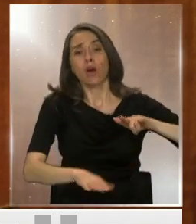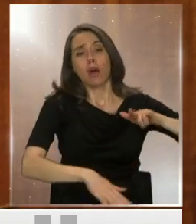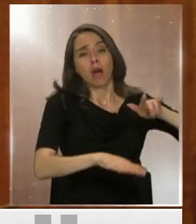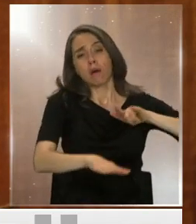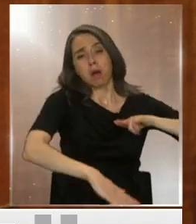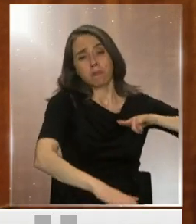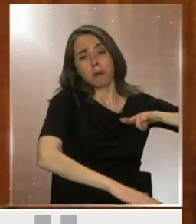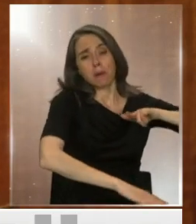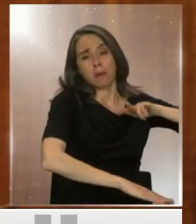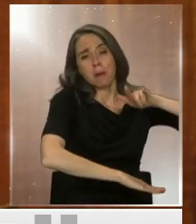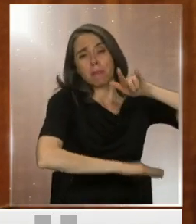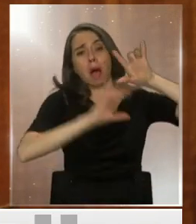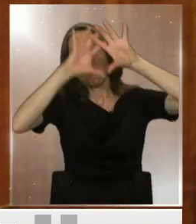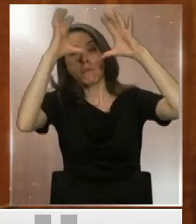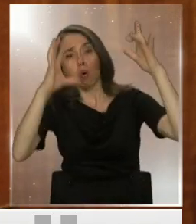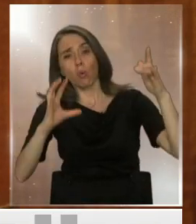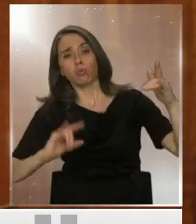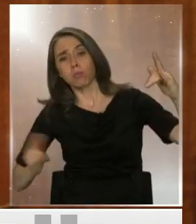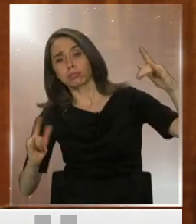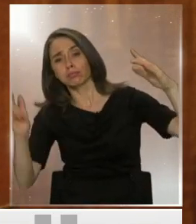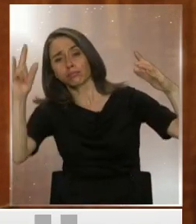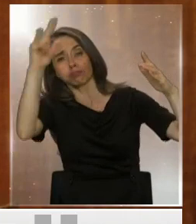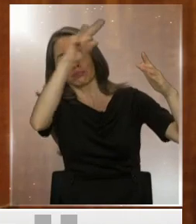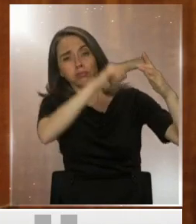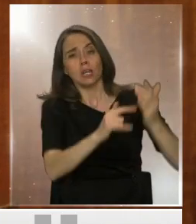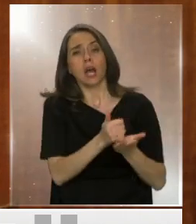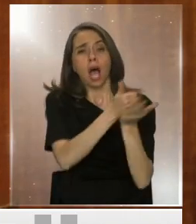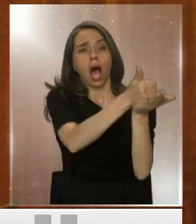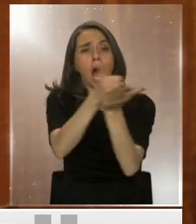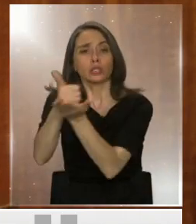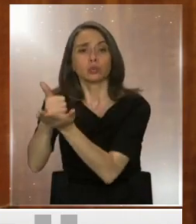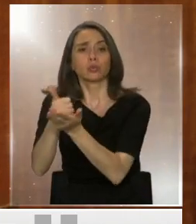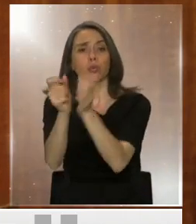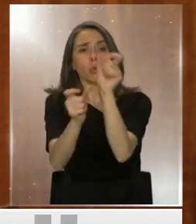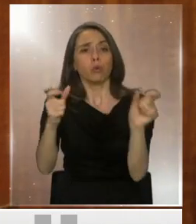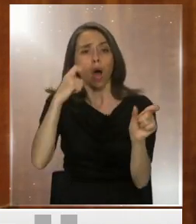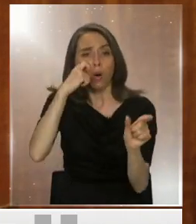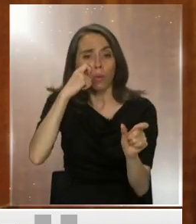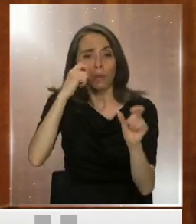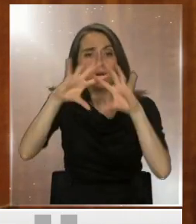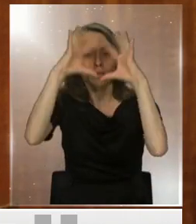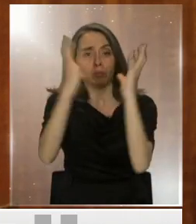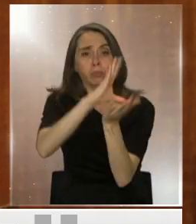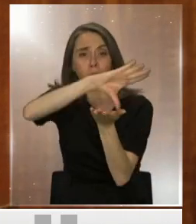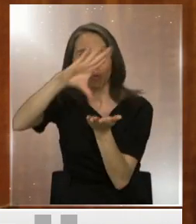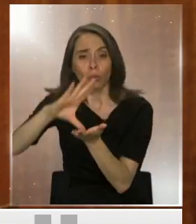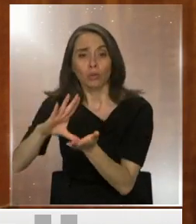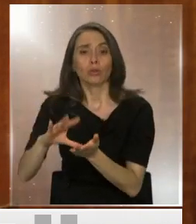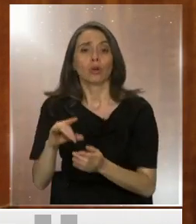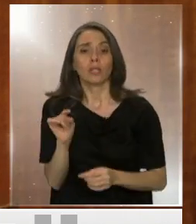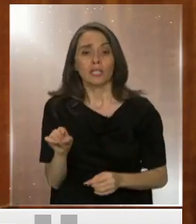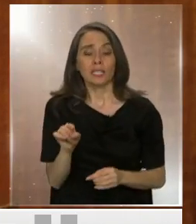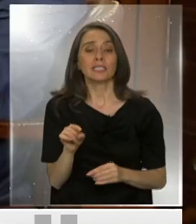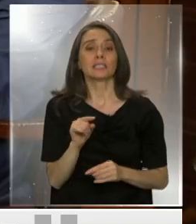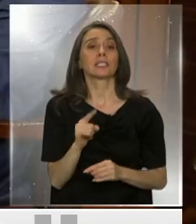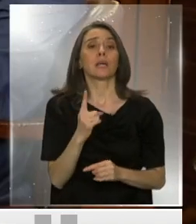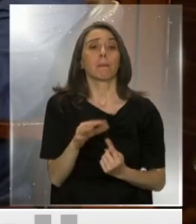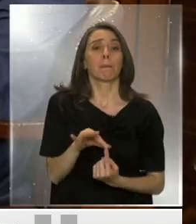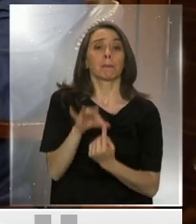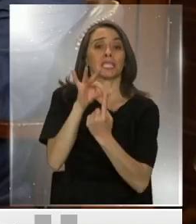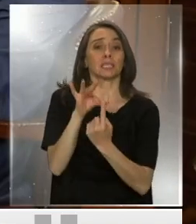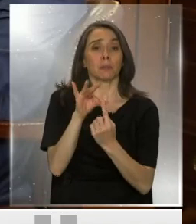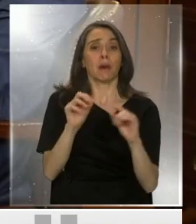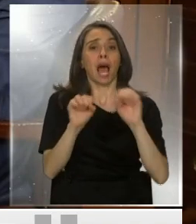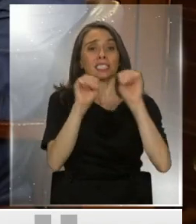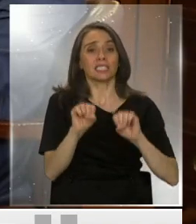millas alrededor del mundo dentro de este país llevando ayuda humanitaria es la columna vertebral de nuestro sistema de apoyo